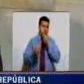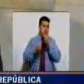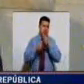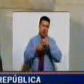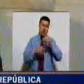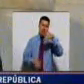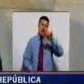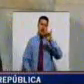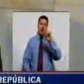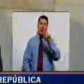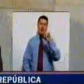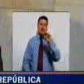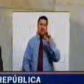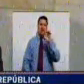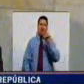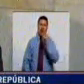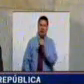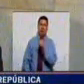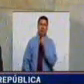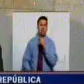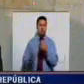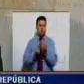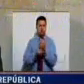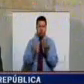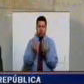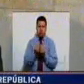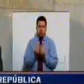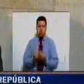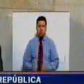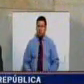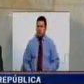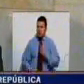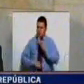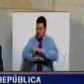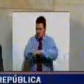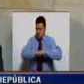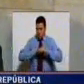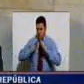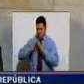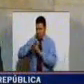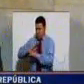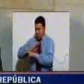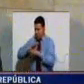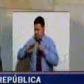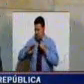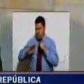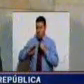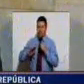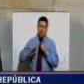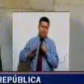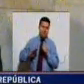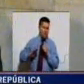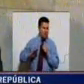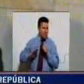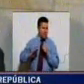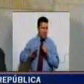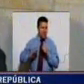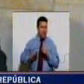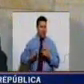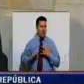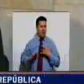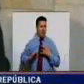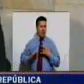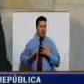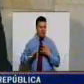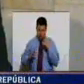periodista María Isabel Rueda, ¿no? Que ese es el caso de quien encuentra pues a alguien robándole su casa y en vez de proceder de alguna manera se sienta